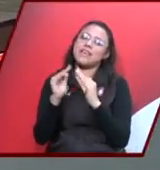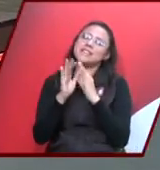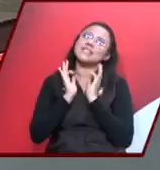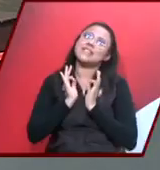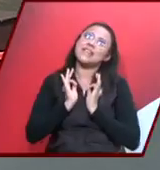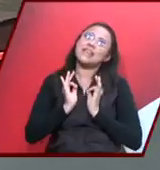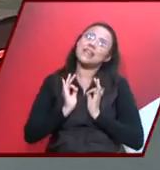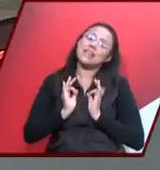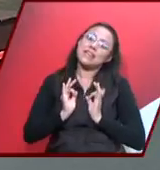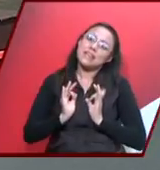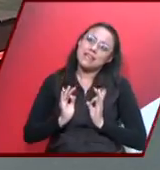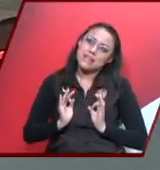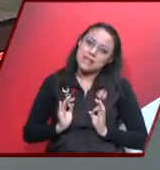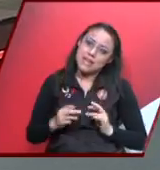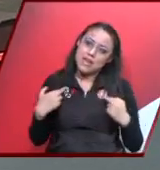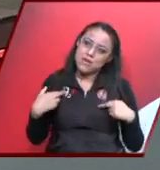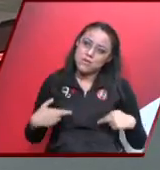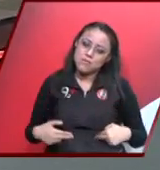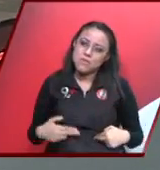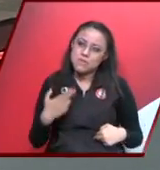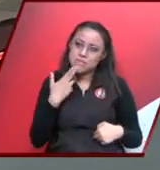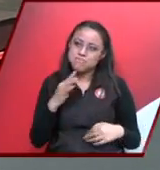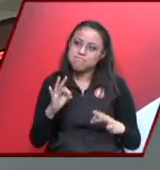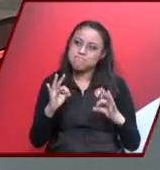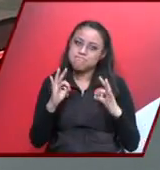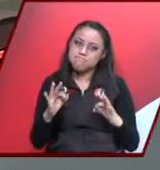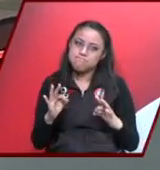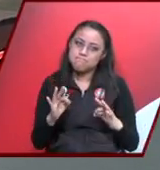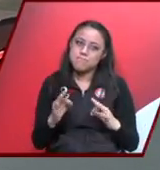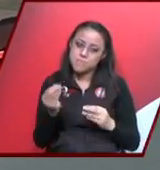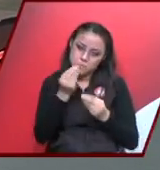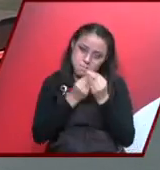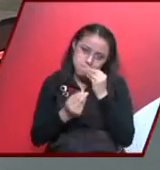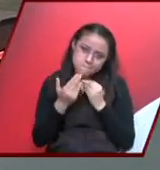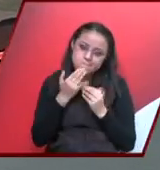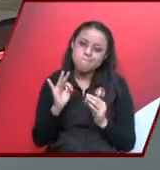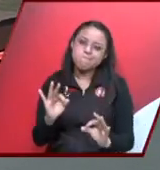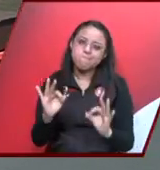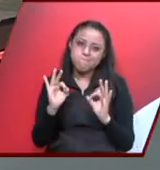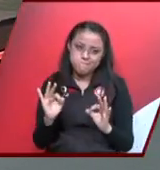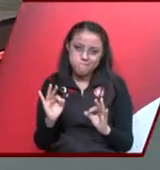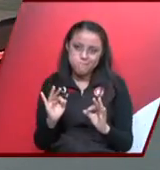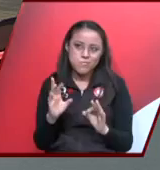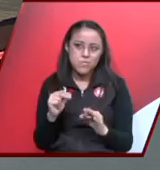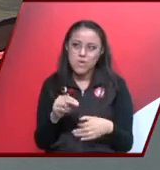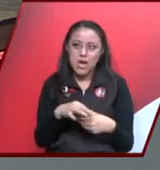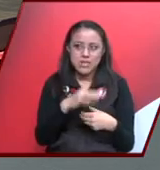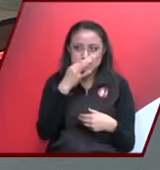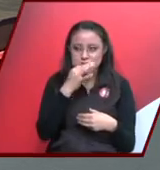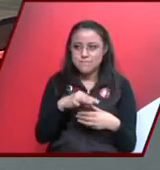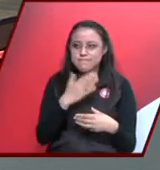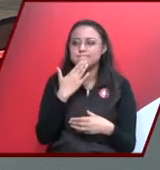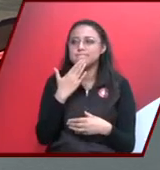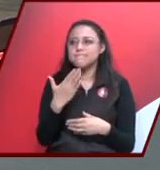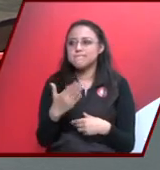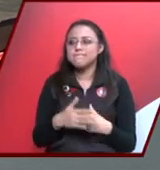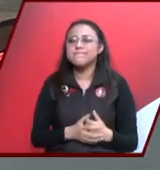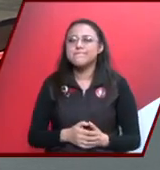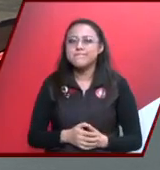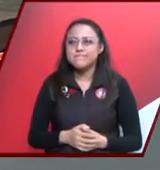casa, en ropa cómoda, botana adecuada, no la del mundial,